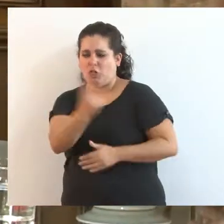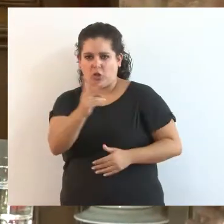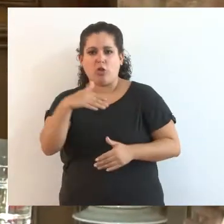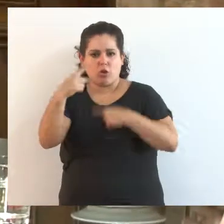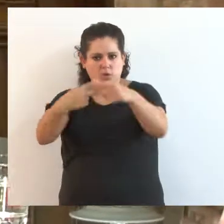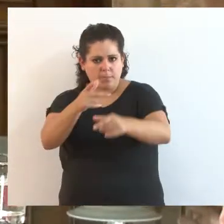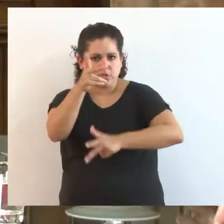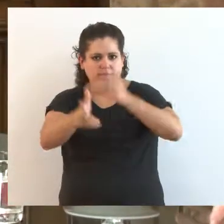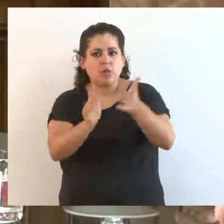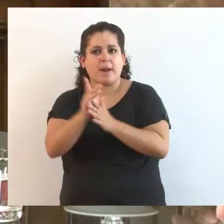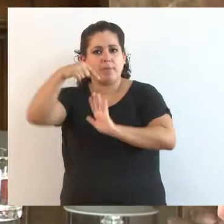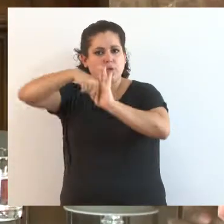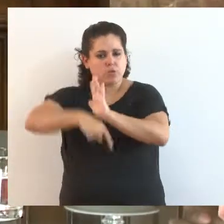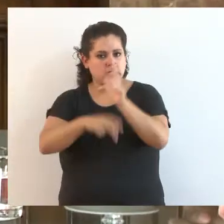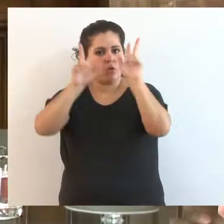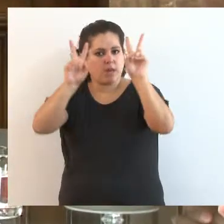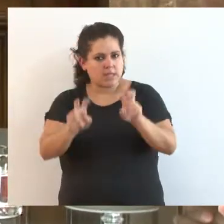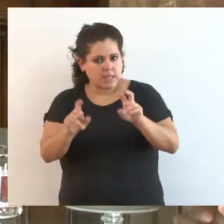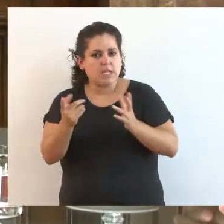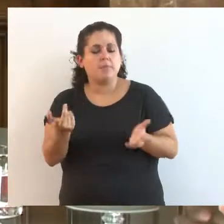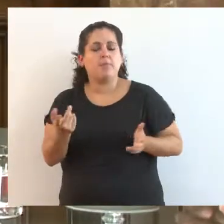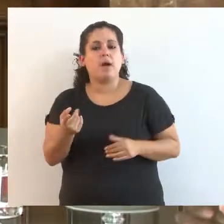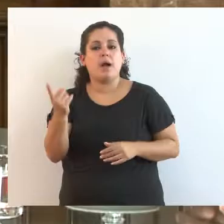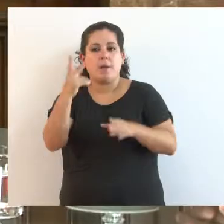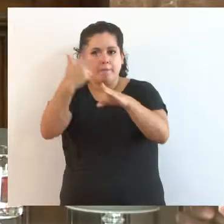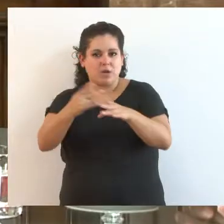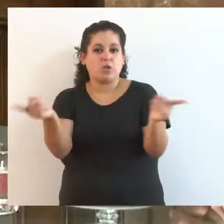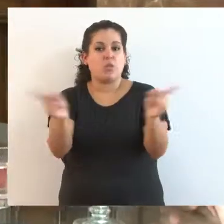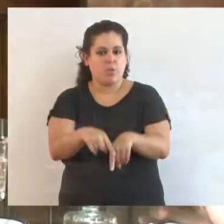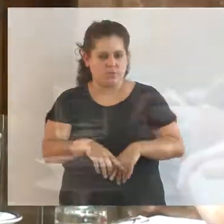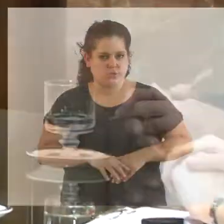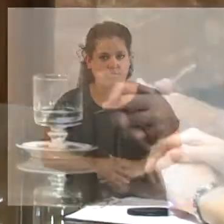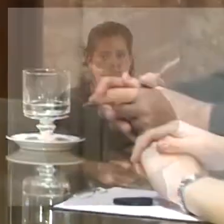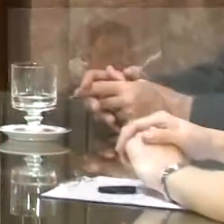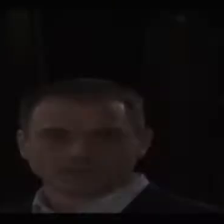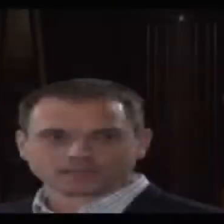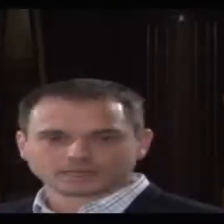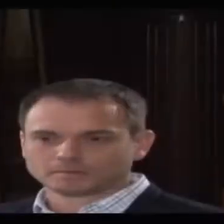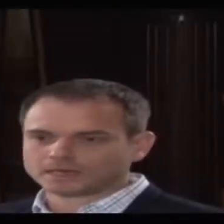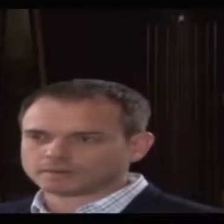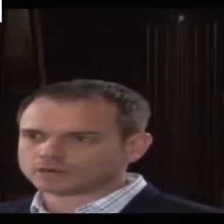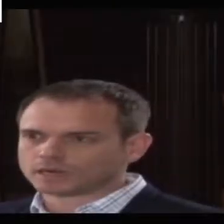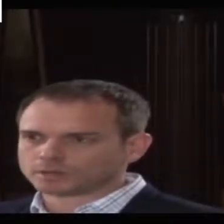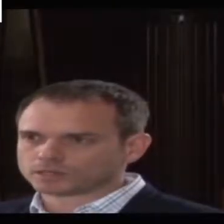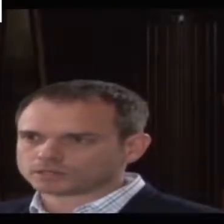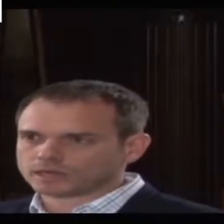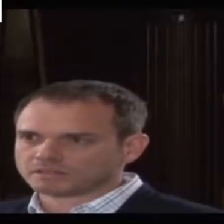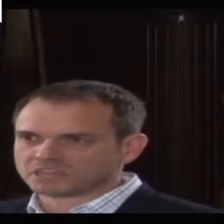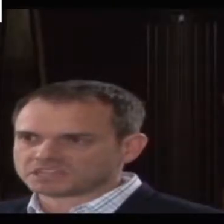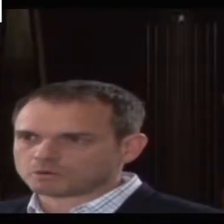como del diputado Boscán, para ampliar algunas cosas que nos han quedado en el tintero. Pausa y volvemos.